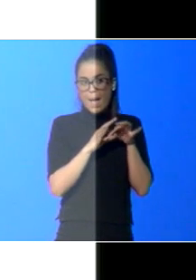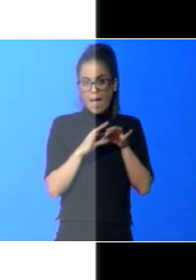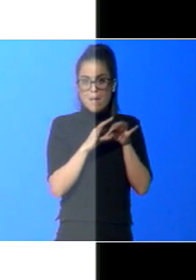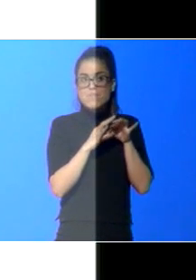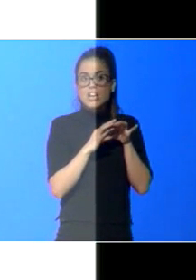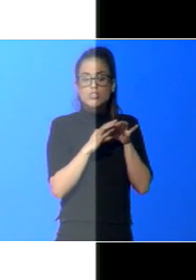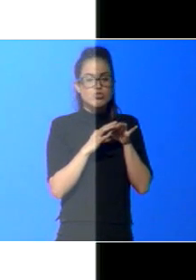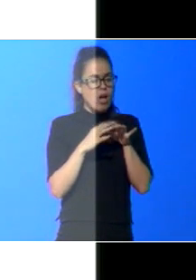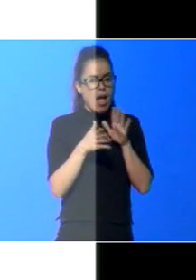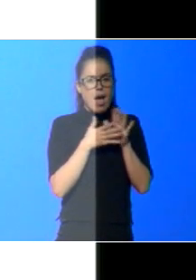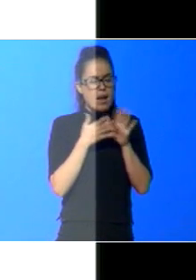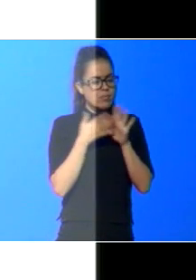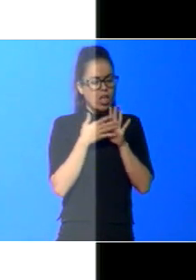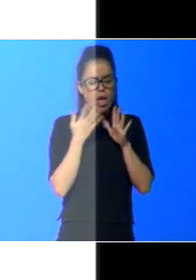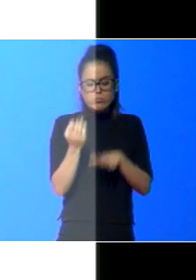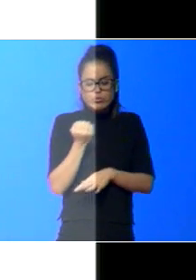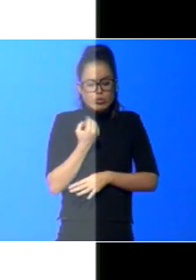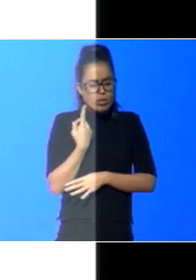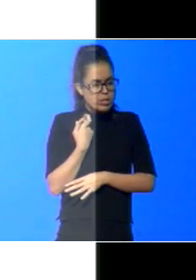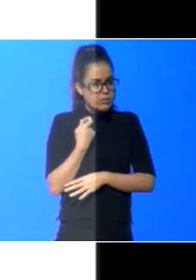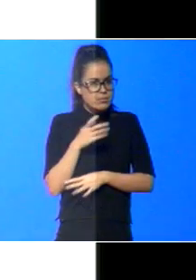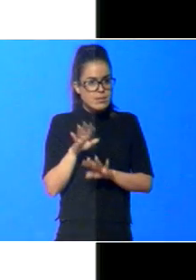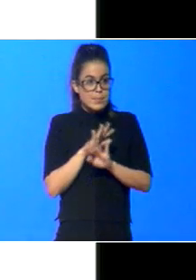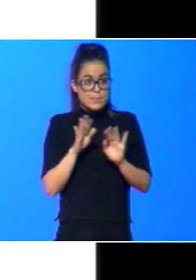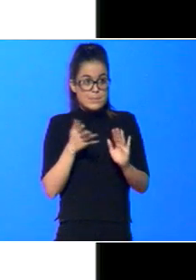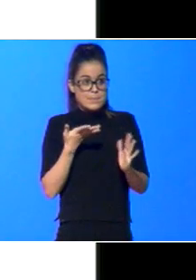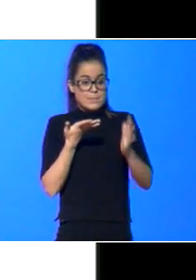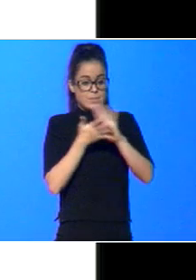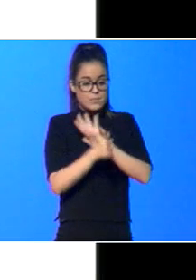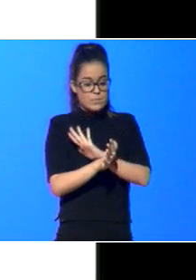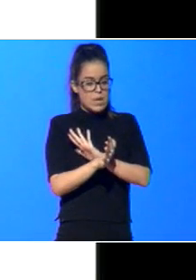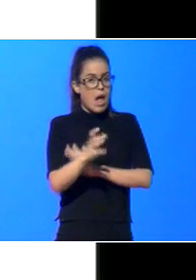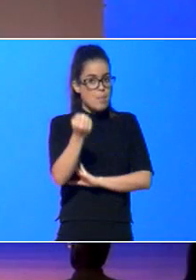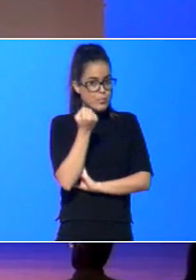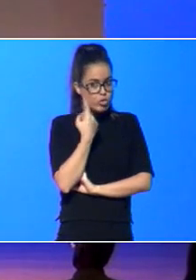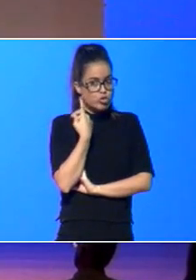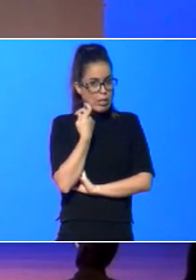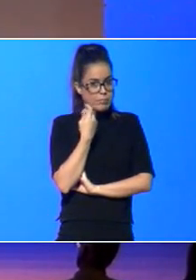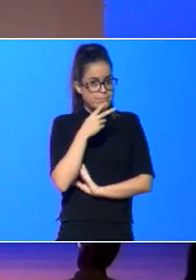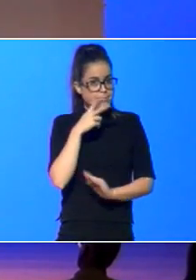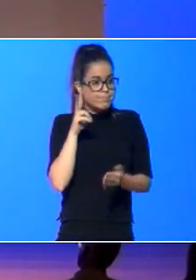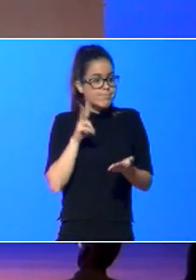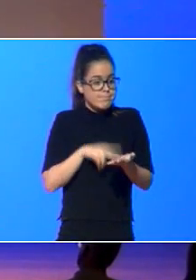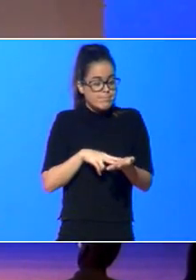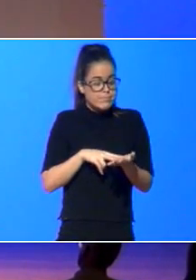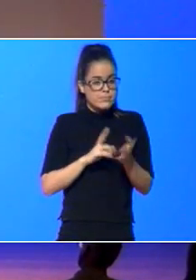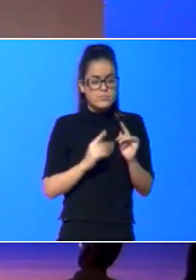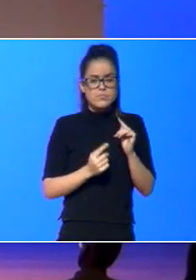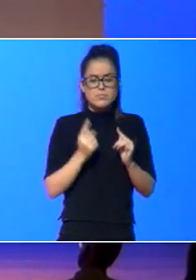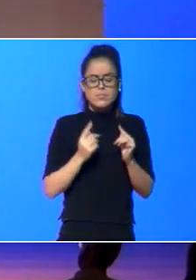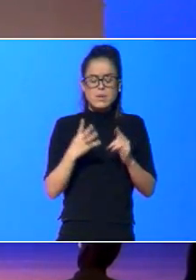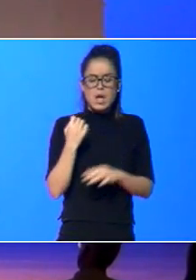apoyo, es una muy clara conciencia de a veces necesito apoyo. Y él, por ejemplo, sí que nos dice que está a gusto en el aula de